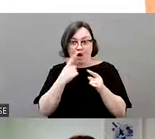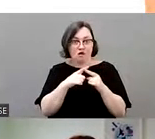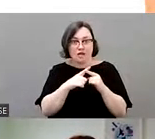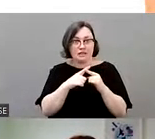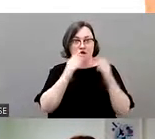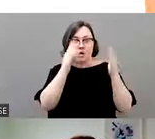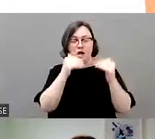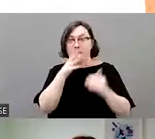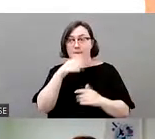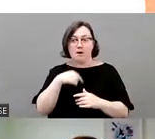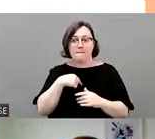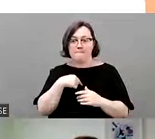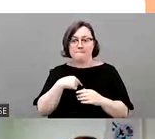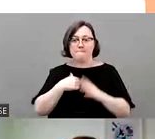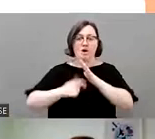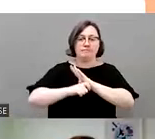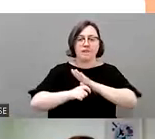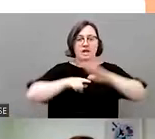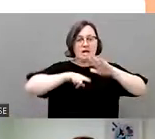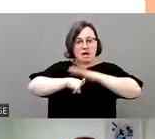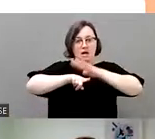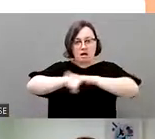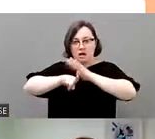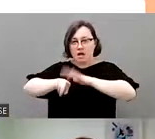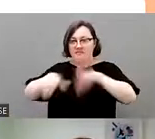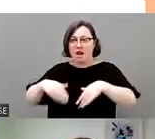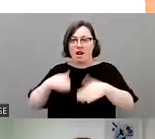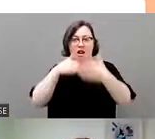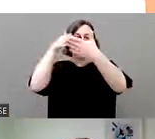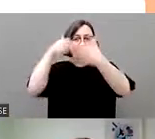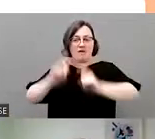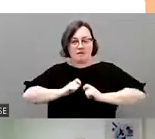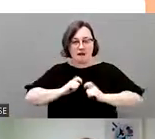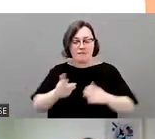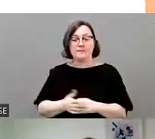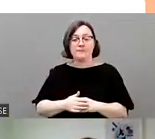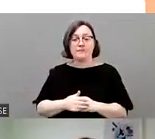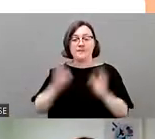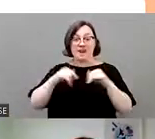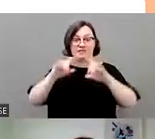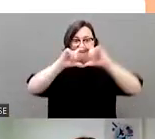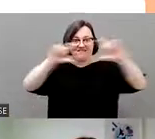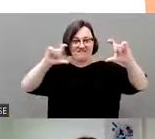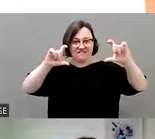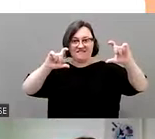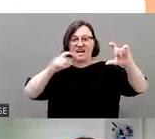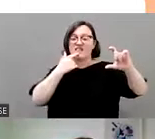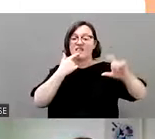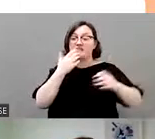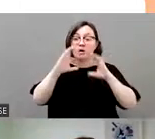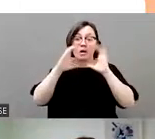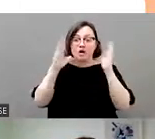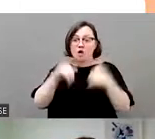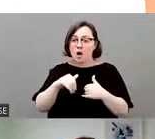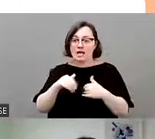por eso, por las trabas burocráticas que nos ponen. Y luego lo que he puesto en mayúsculas, sin comunicación no